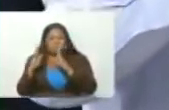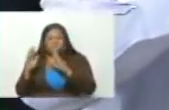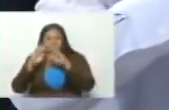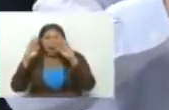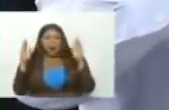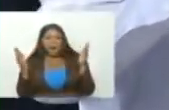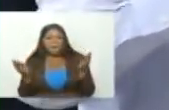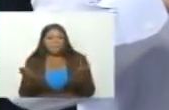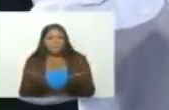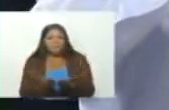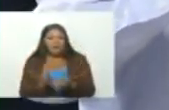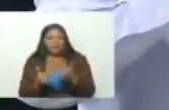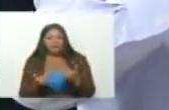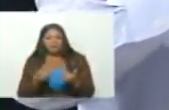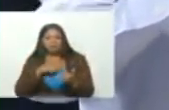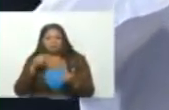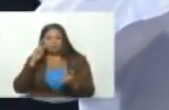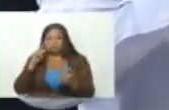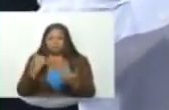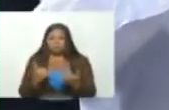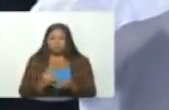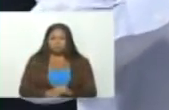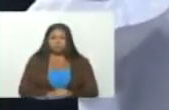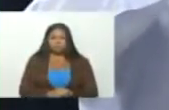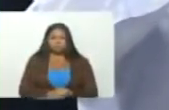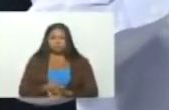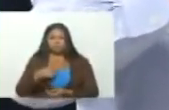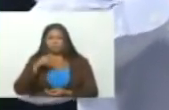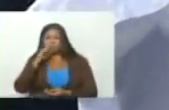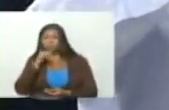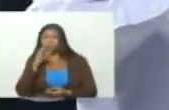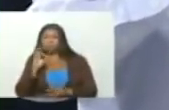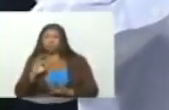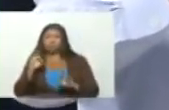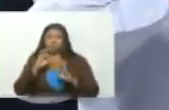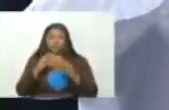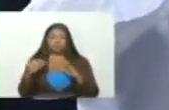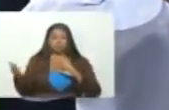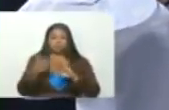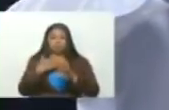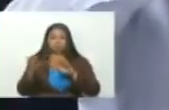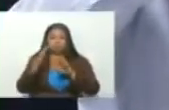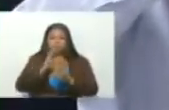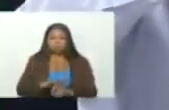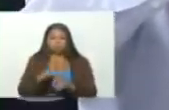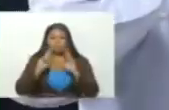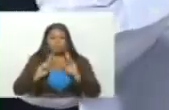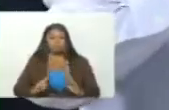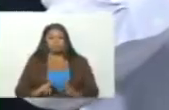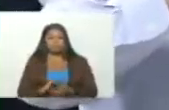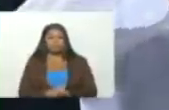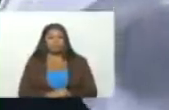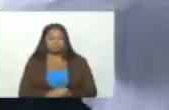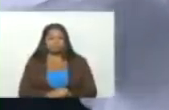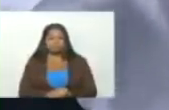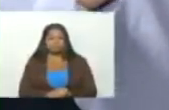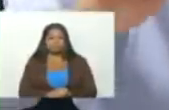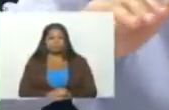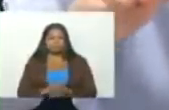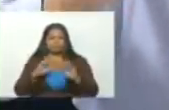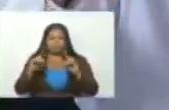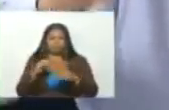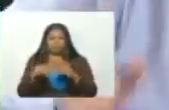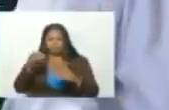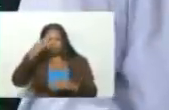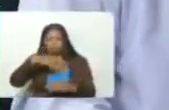que es absolutamente indispensable para que no sigan ocurriendo estos atropellos contra la humanidad, que la decisión de un imperio afecta a